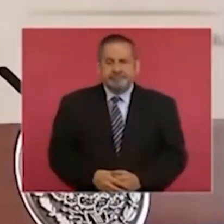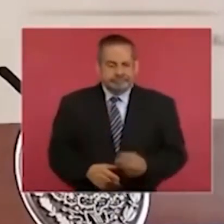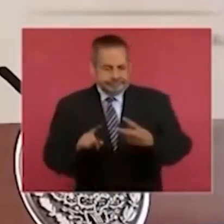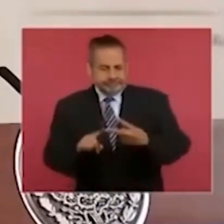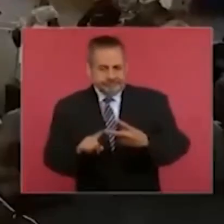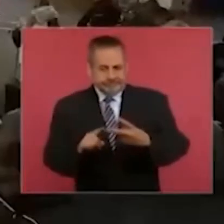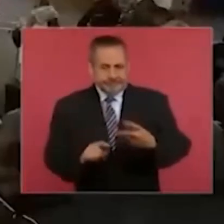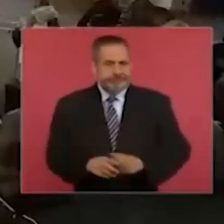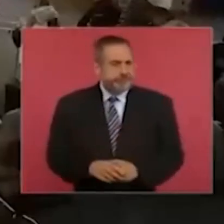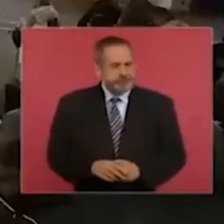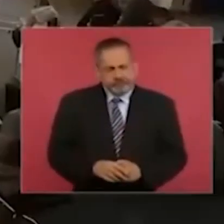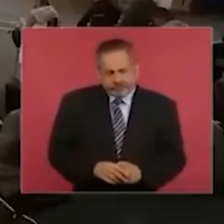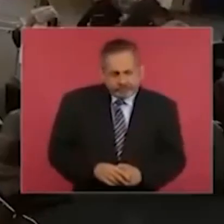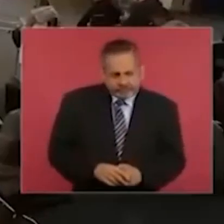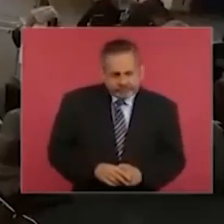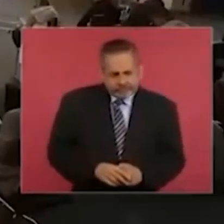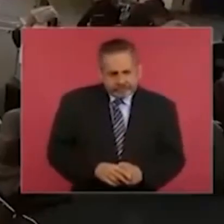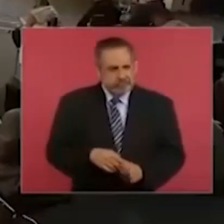Dos, ¿por qué nunca